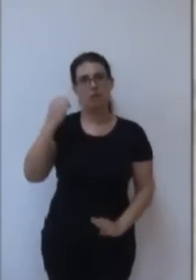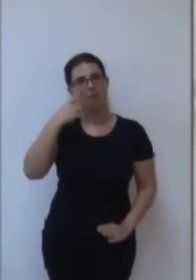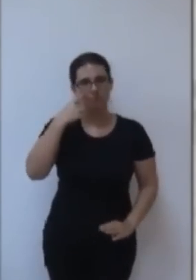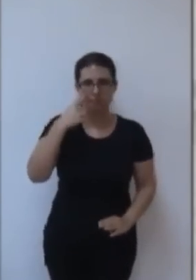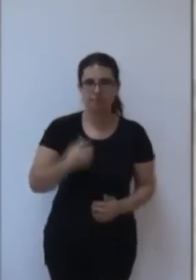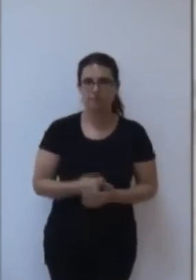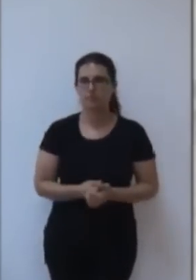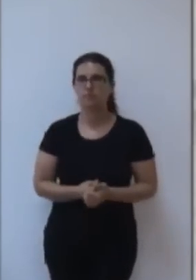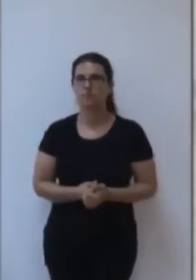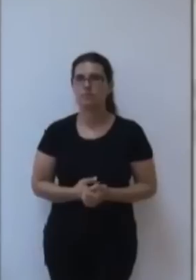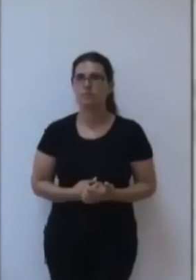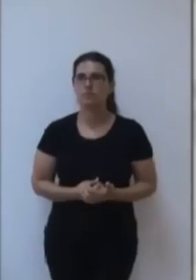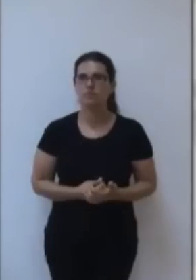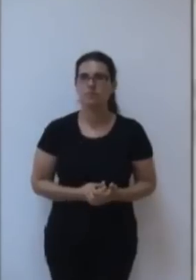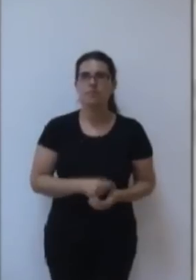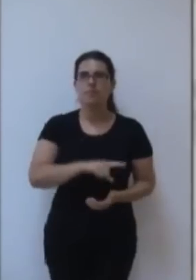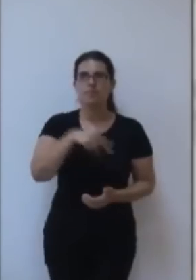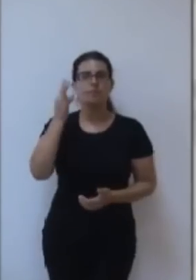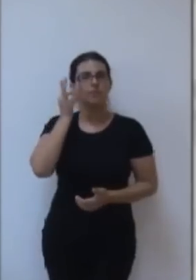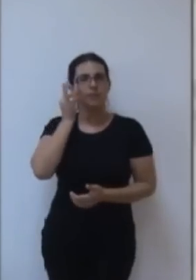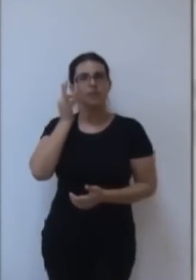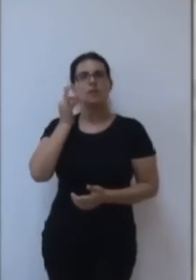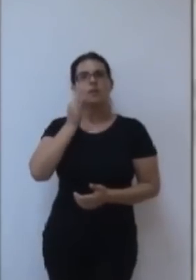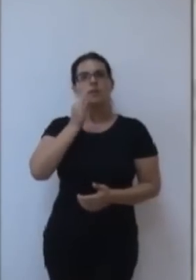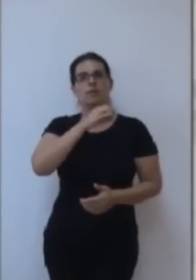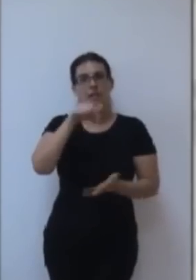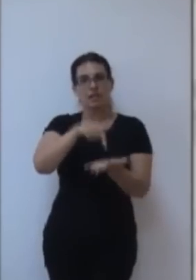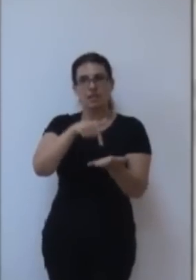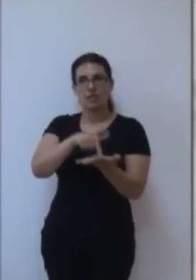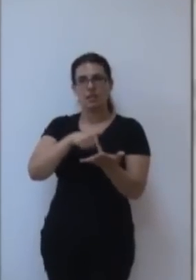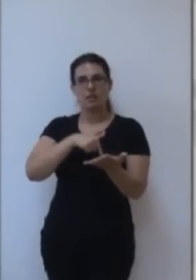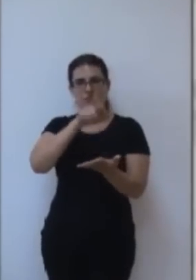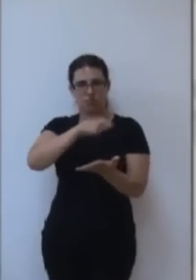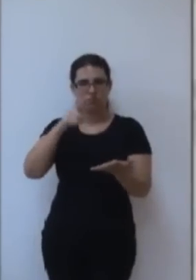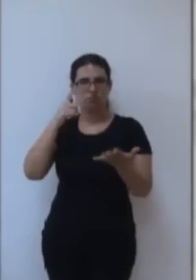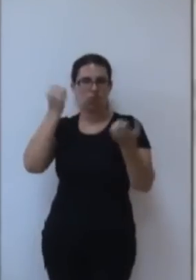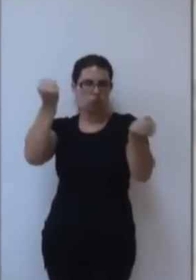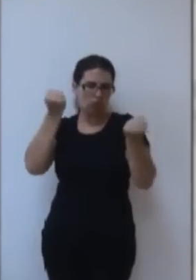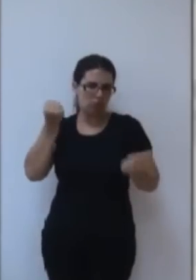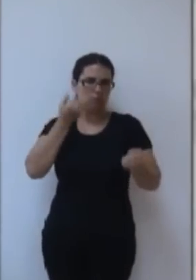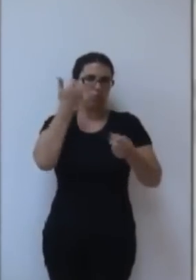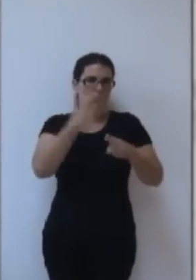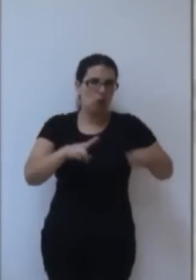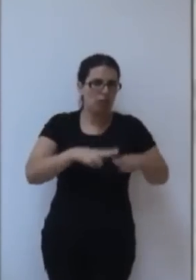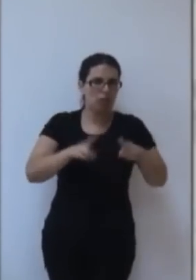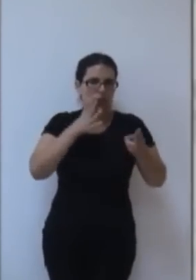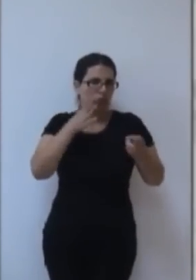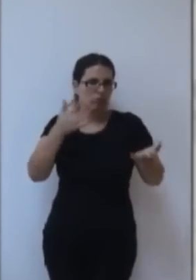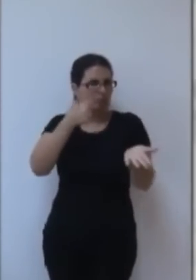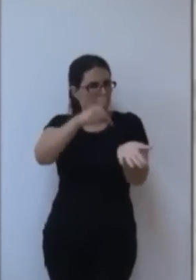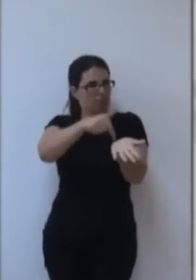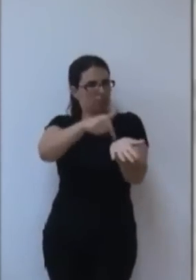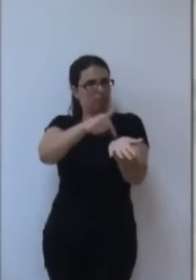¿no? Sobre todo, no solamente exigirle a las autoridades o políticos o quien sea que a lo mejor sean